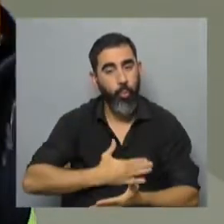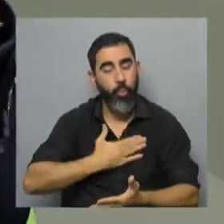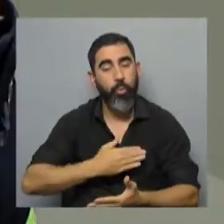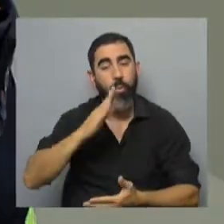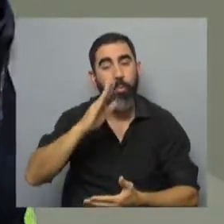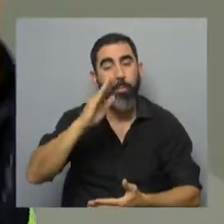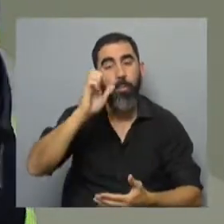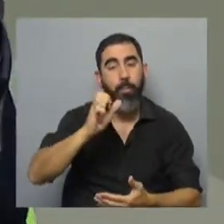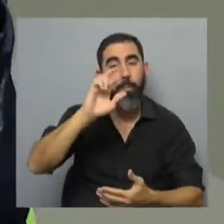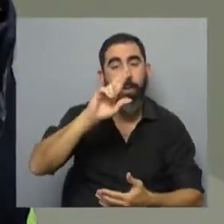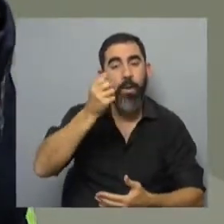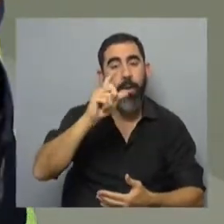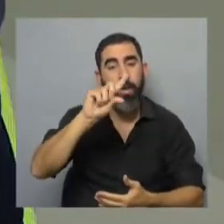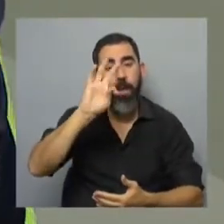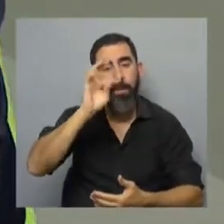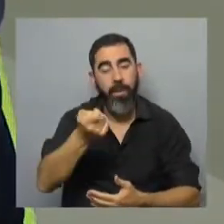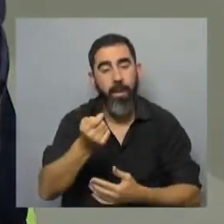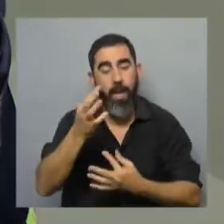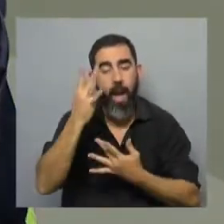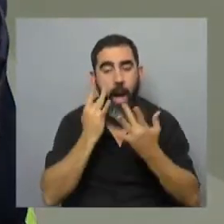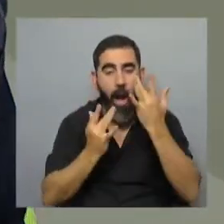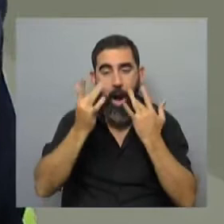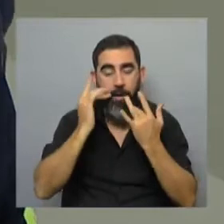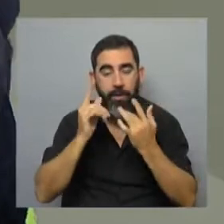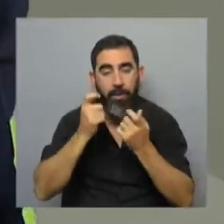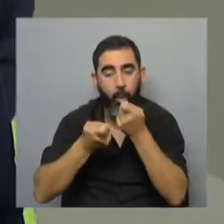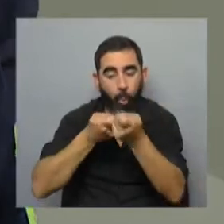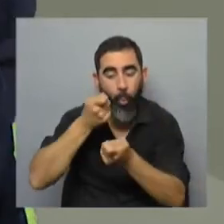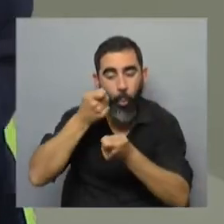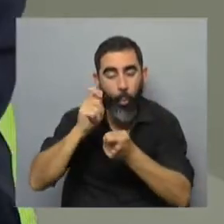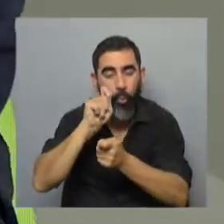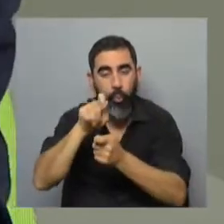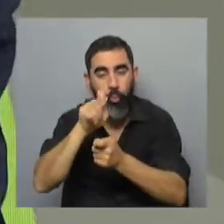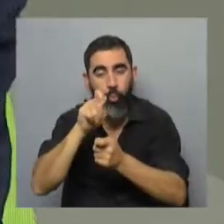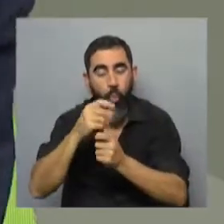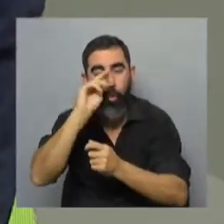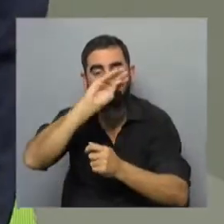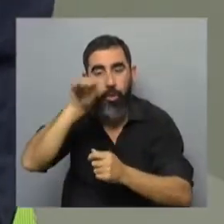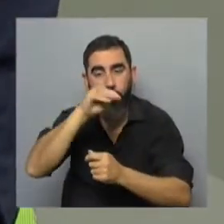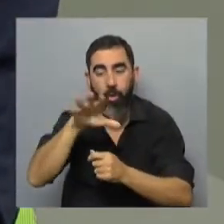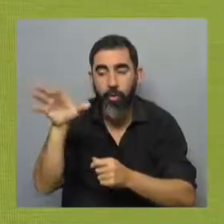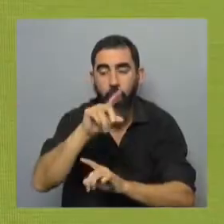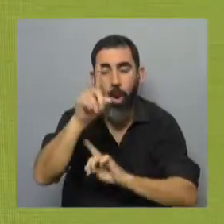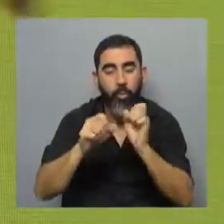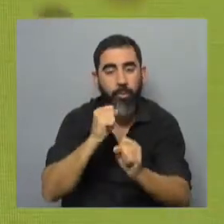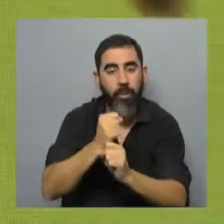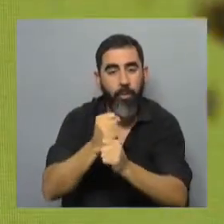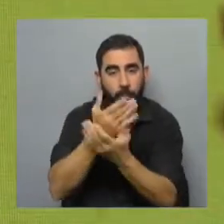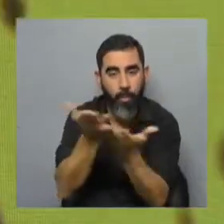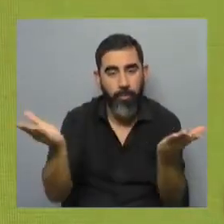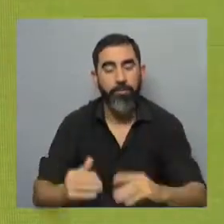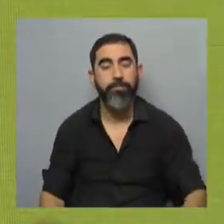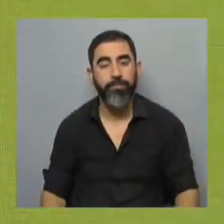Peralta, que es paleoartista, que es escultor de dinosaurios y que además de acompañarnos él, nos ha traído algunos de sus trabajos. Bienvenido, Germán, gracias